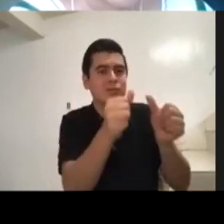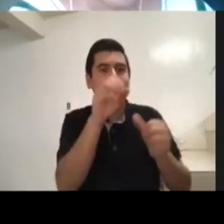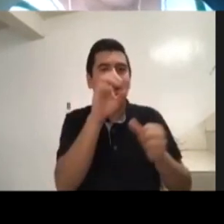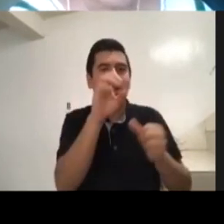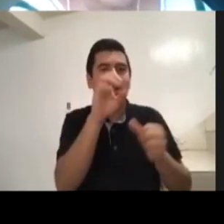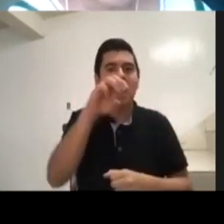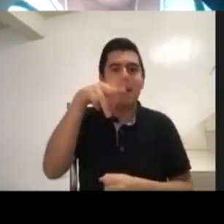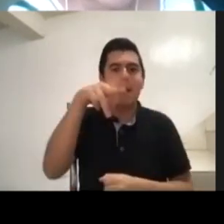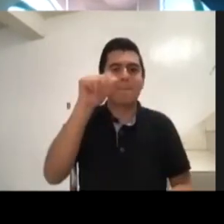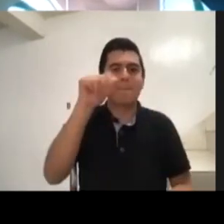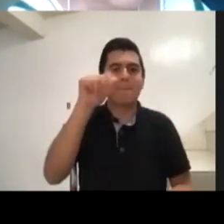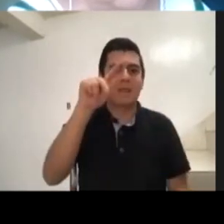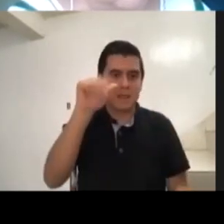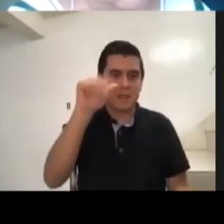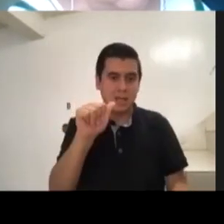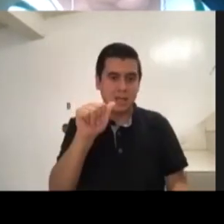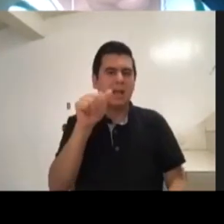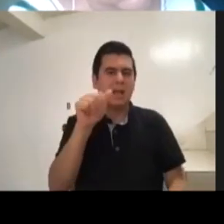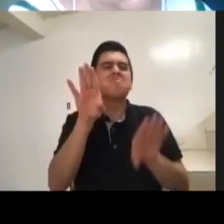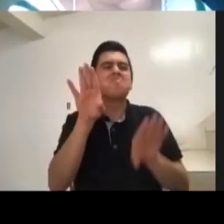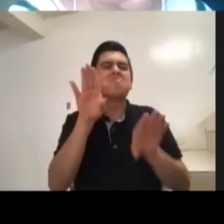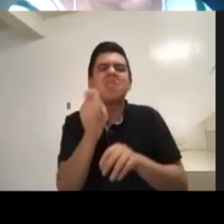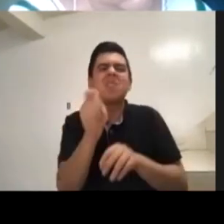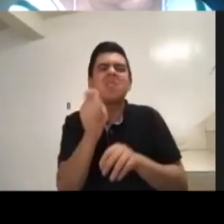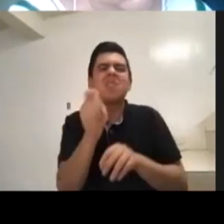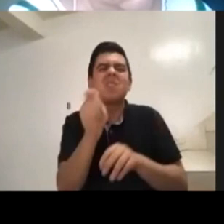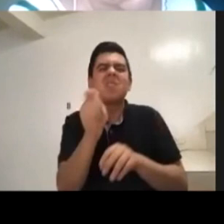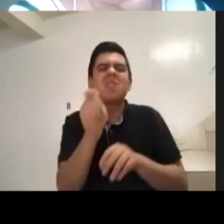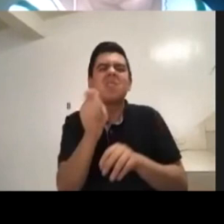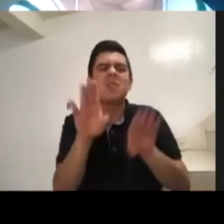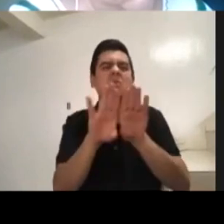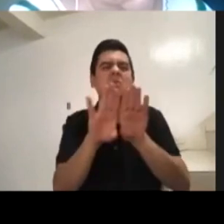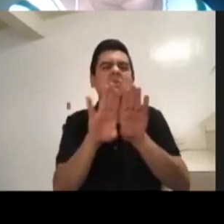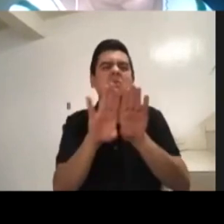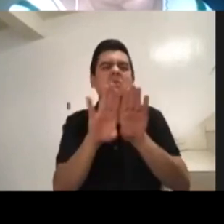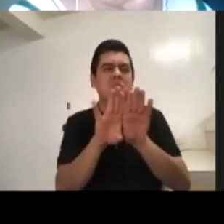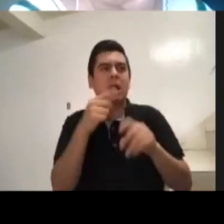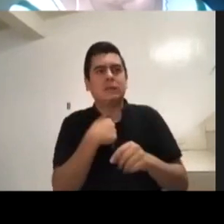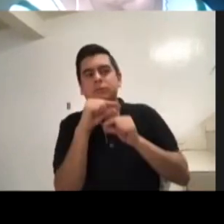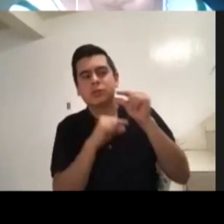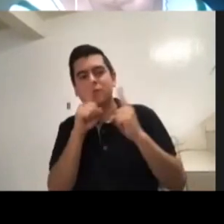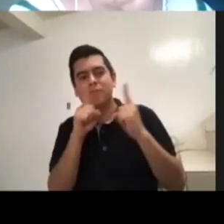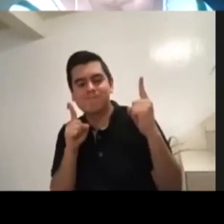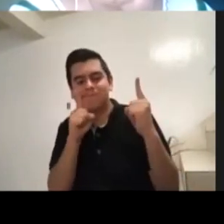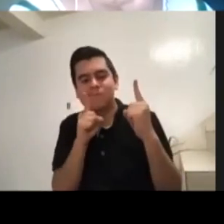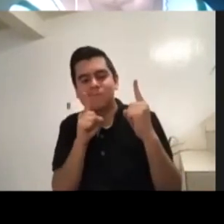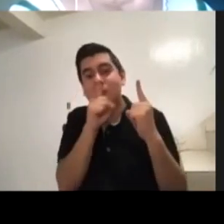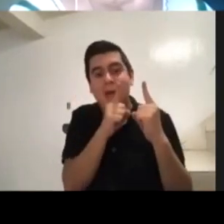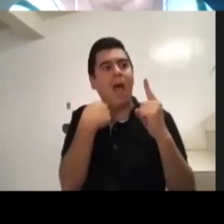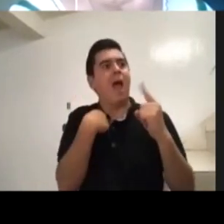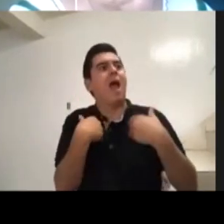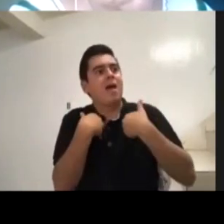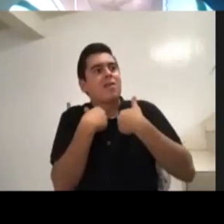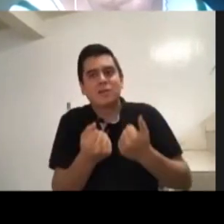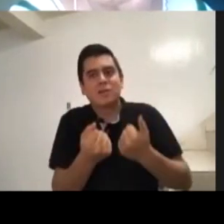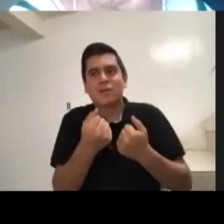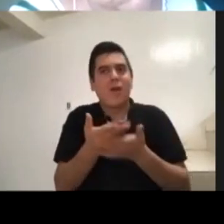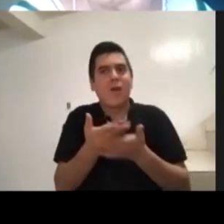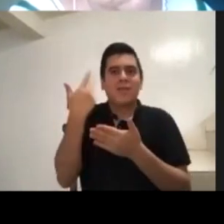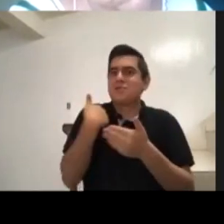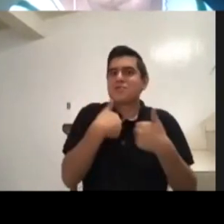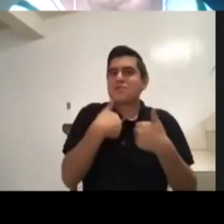como persona de entender lo que no entiendo o de aceptar lo que no entiendo y ponerme